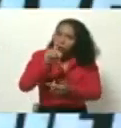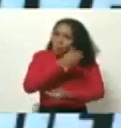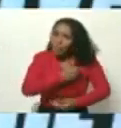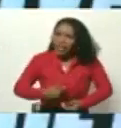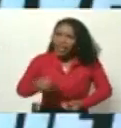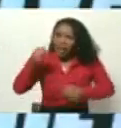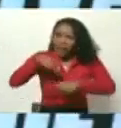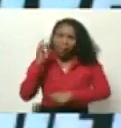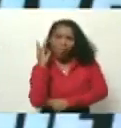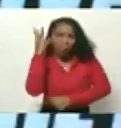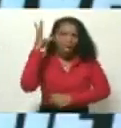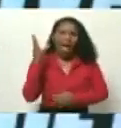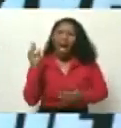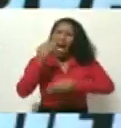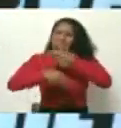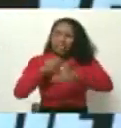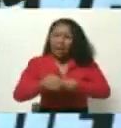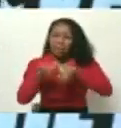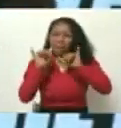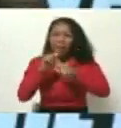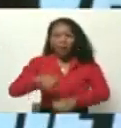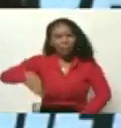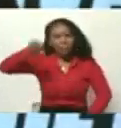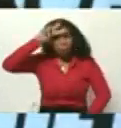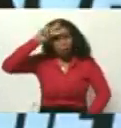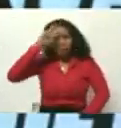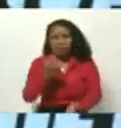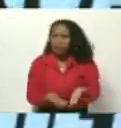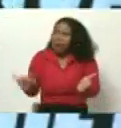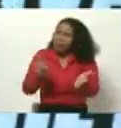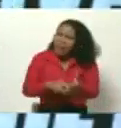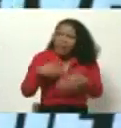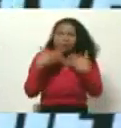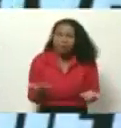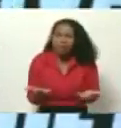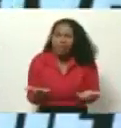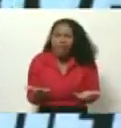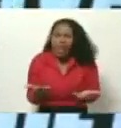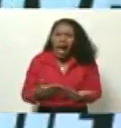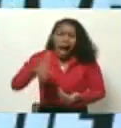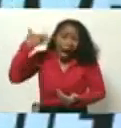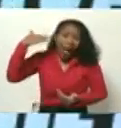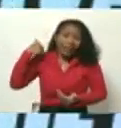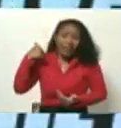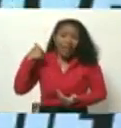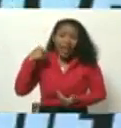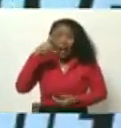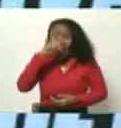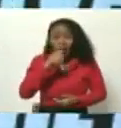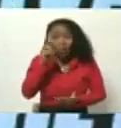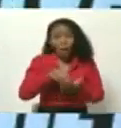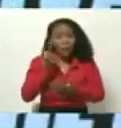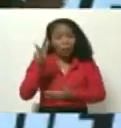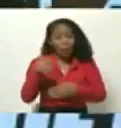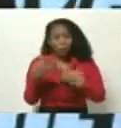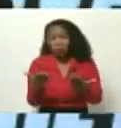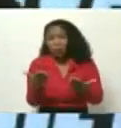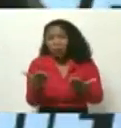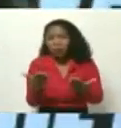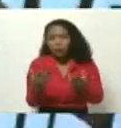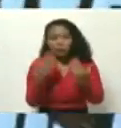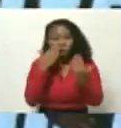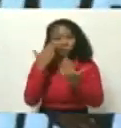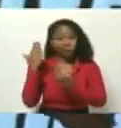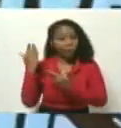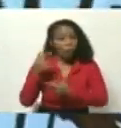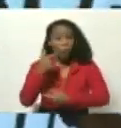es como decir, cometer la misma estupidez que cometieron en el año 2002. Y fíjense,